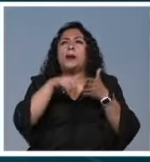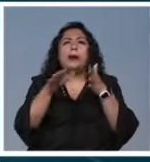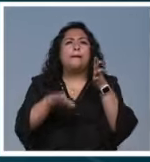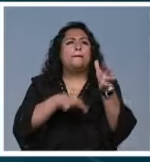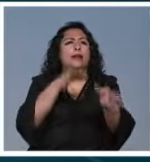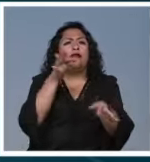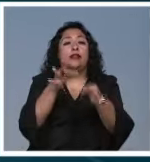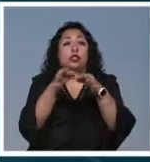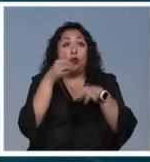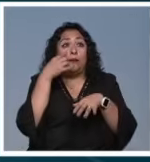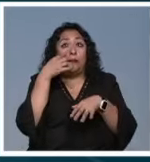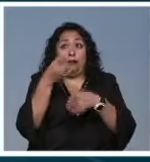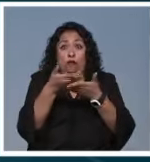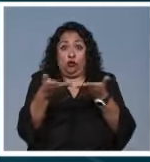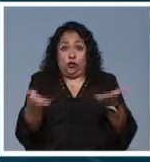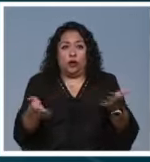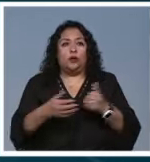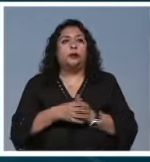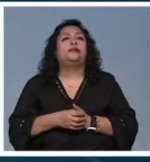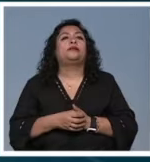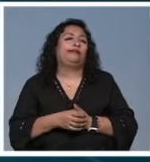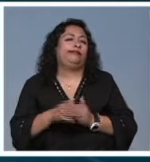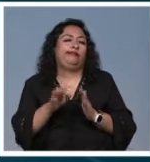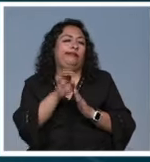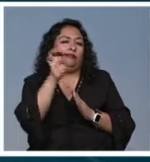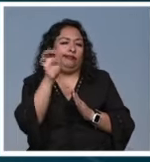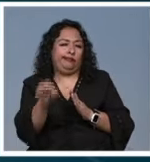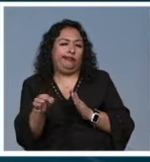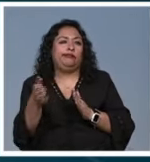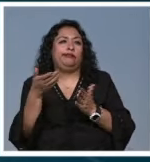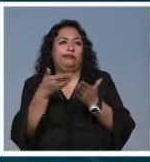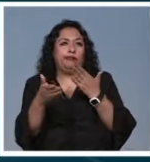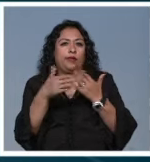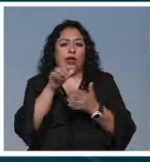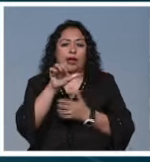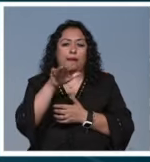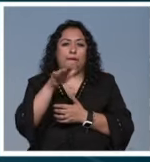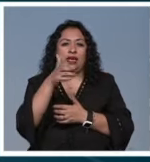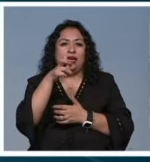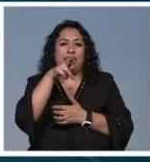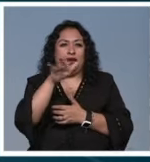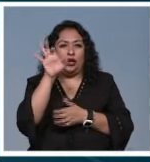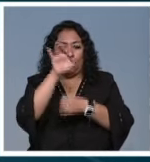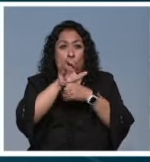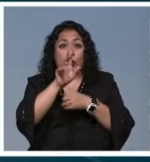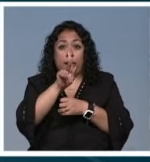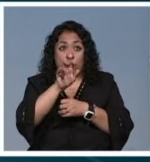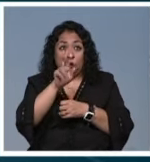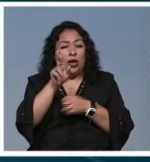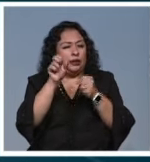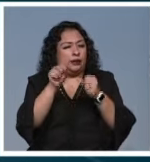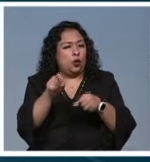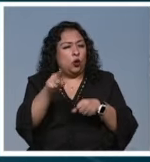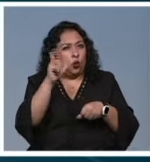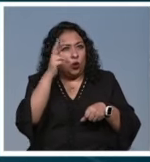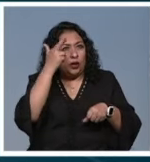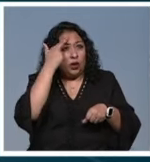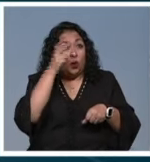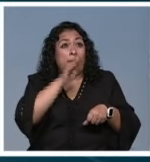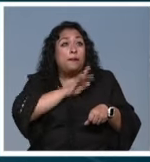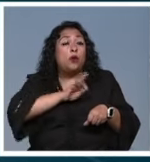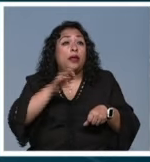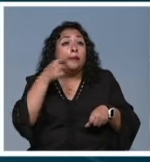que se encuentra en estos momentos. Un ejemplo contemporáneo de Ameagari en la cultura popular, que seguramente recuerdas, lo